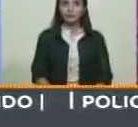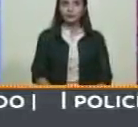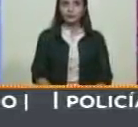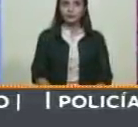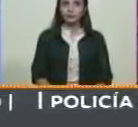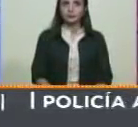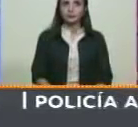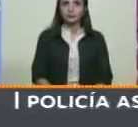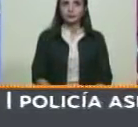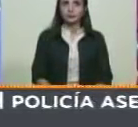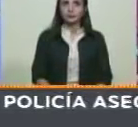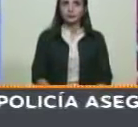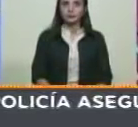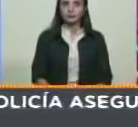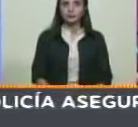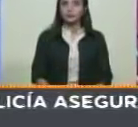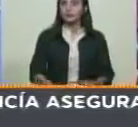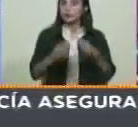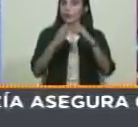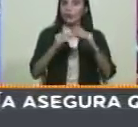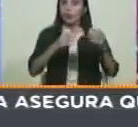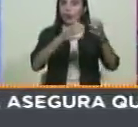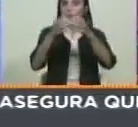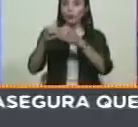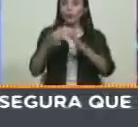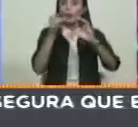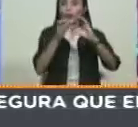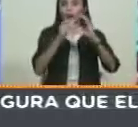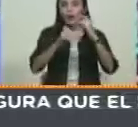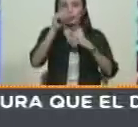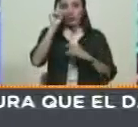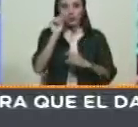atencion carnetizados alpes v